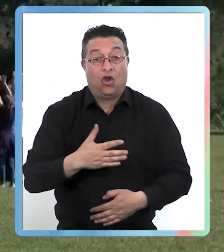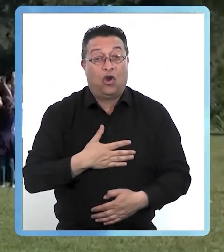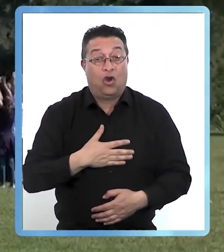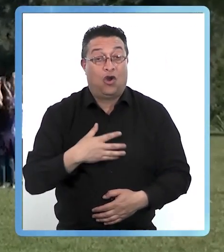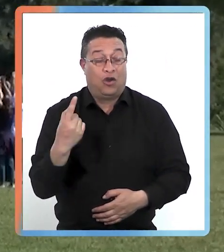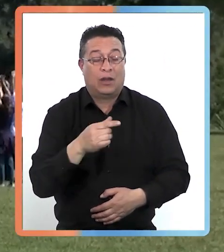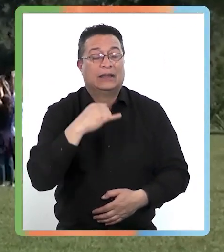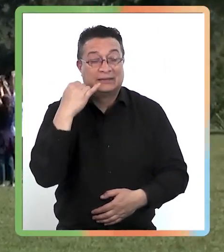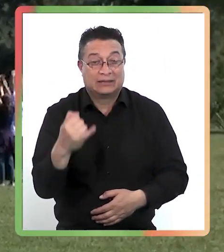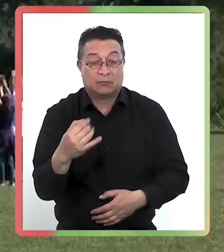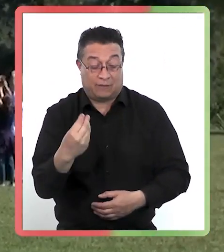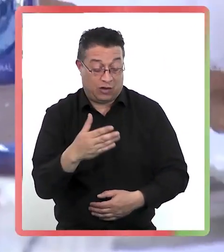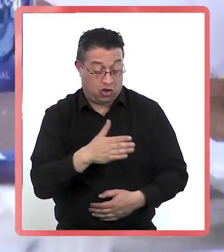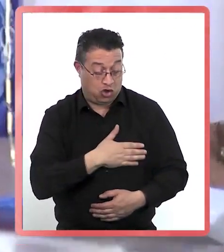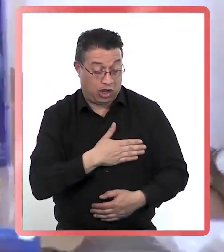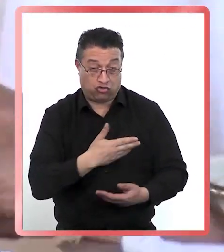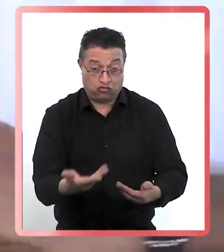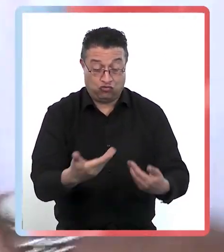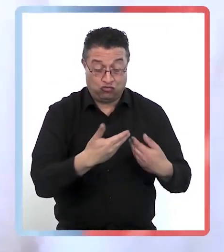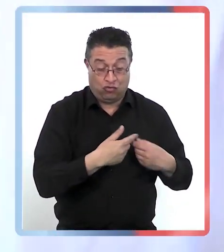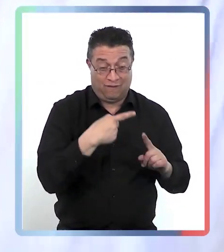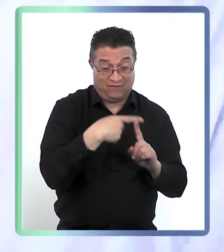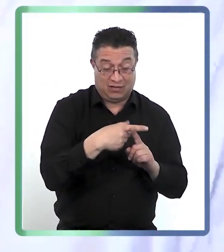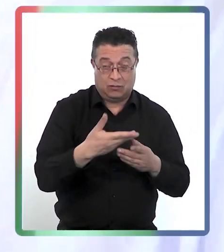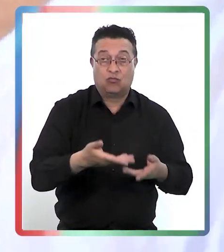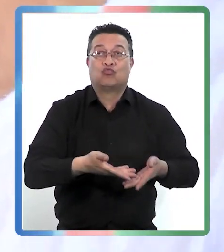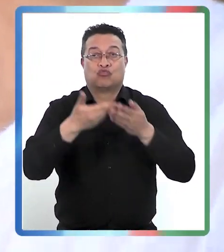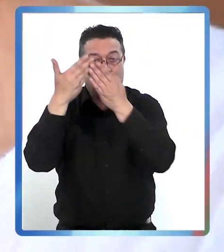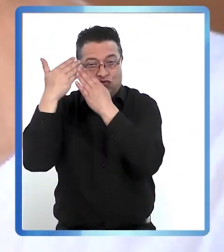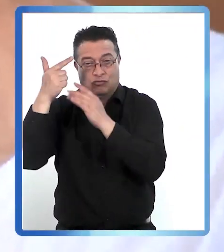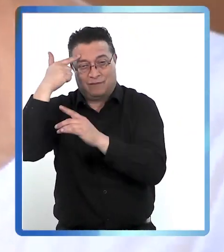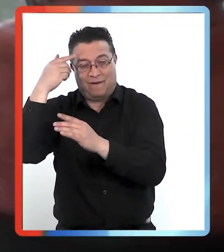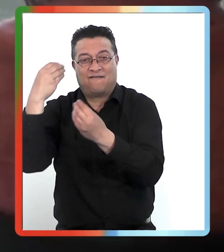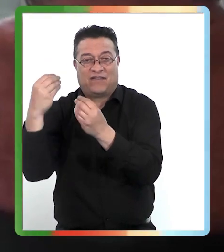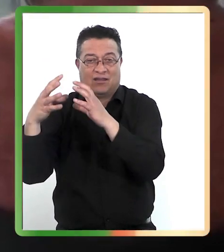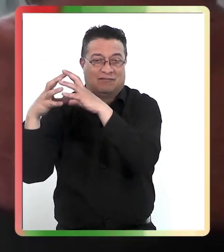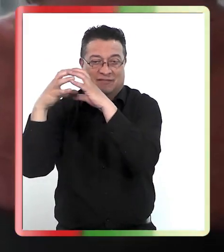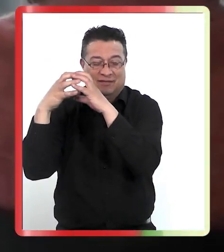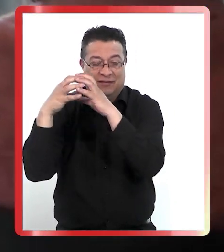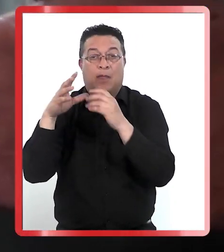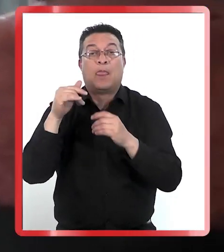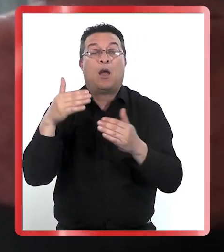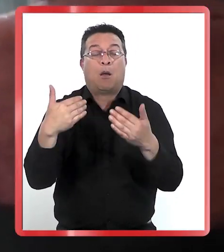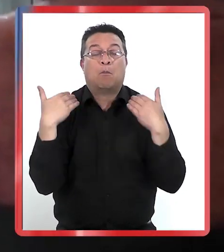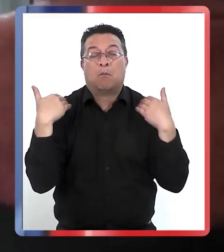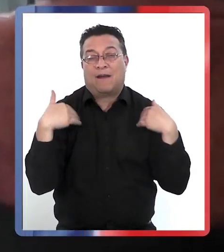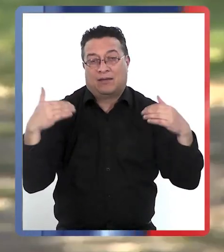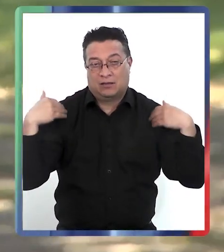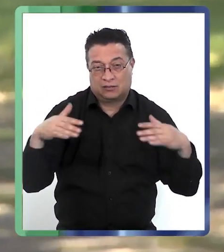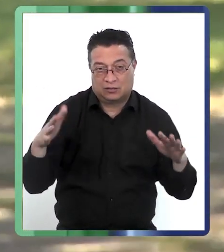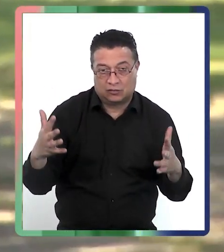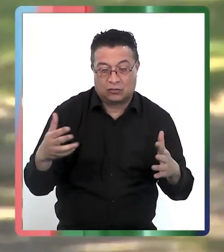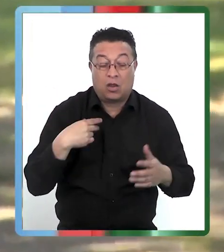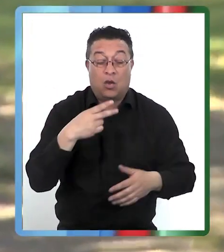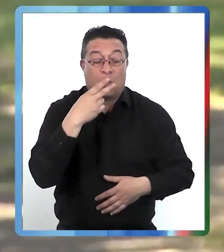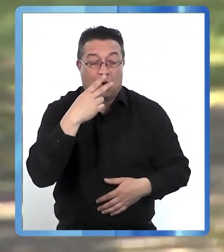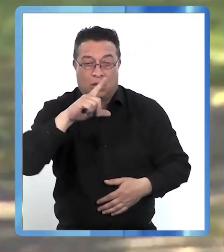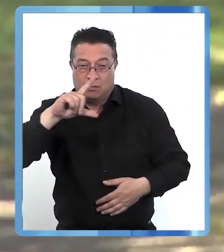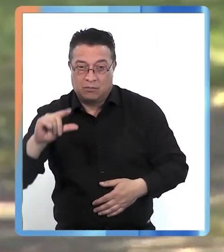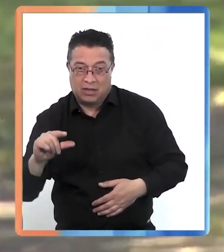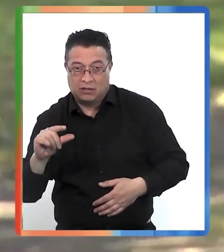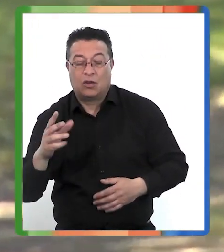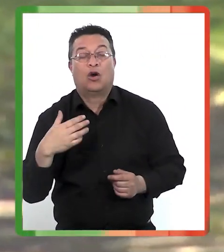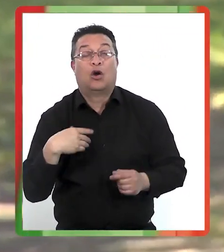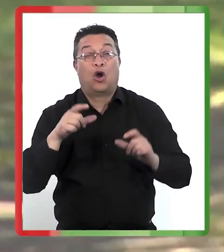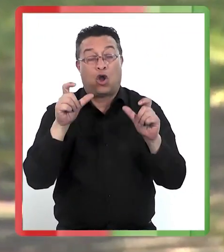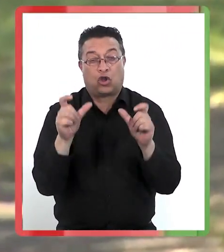gran lema, todo lo que le hace bien al corazón le hace bien también al cerebro. Por ejemplo, el ejercicio físico, disminuir el